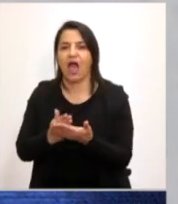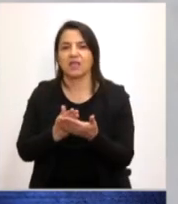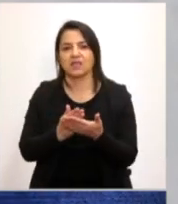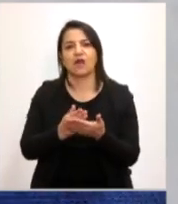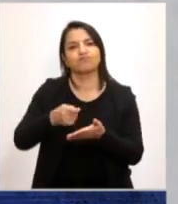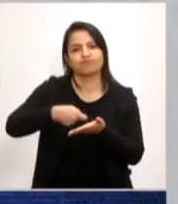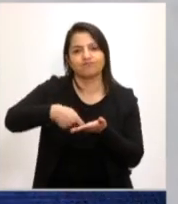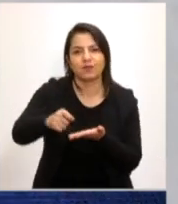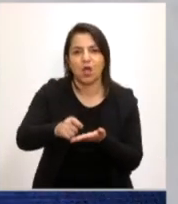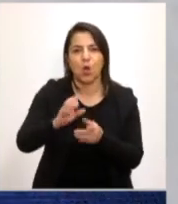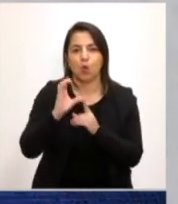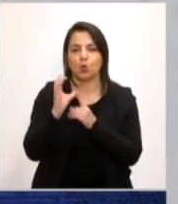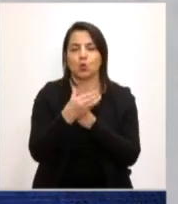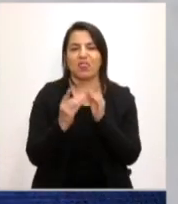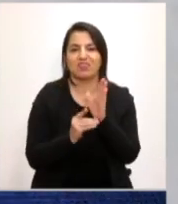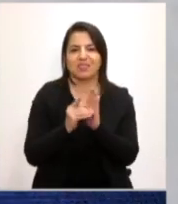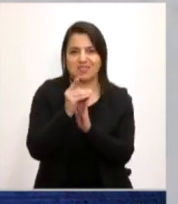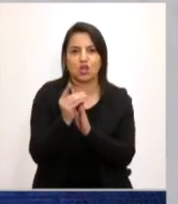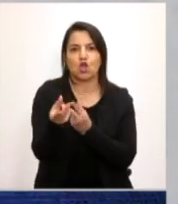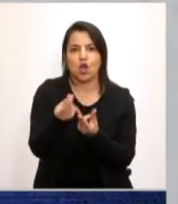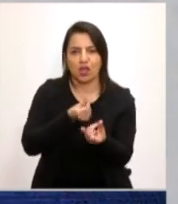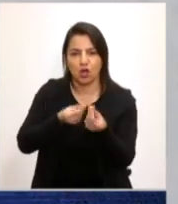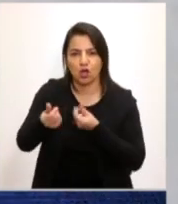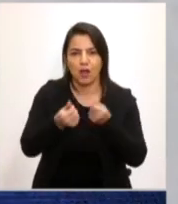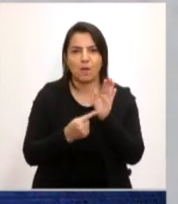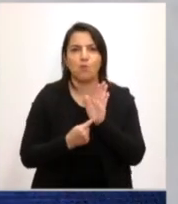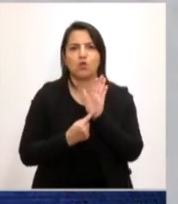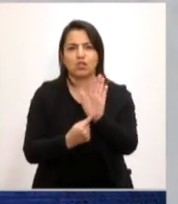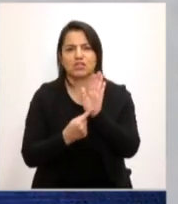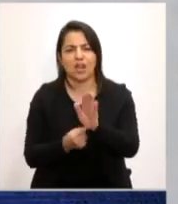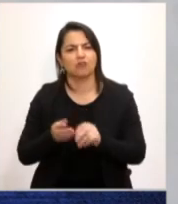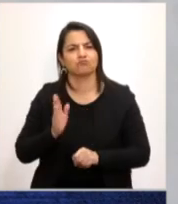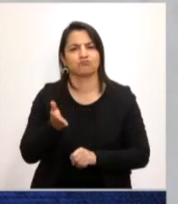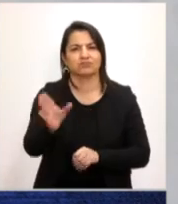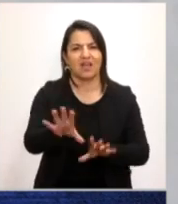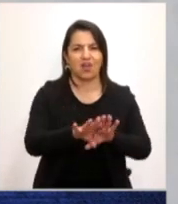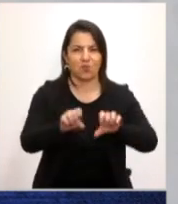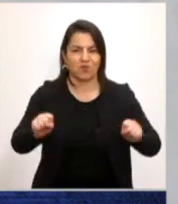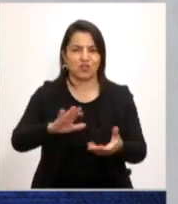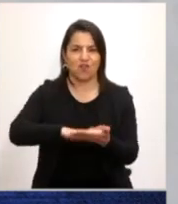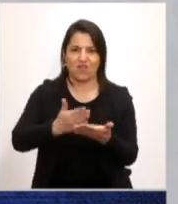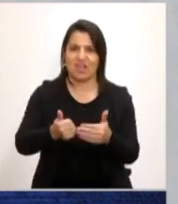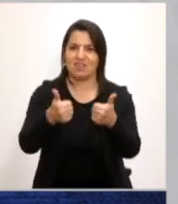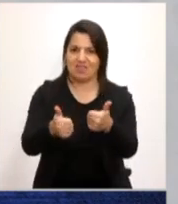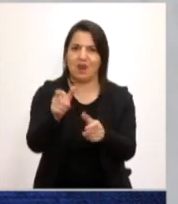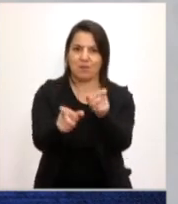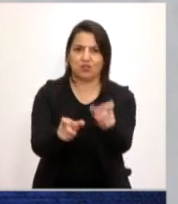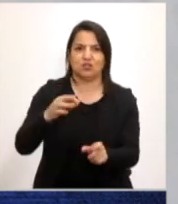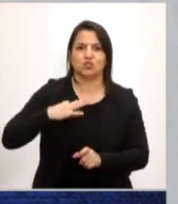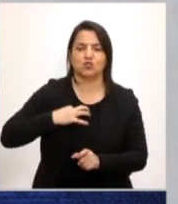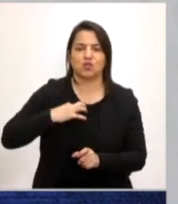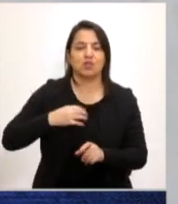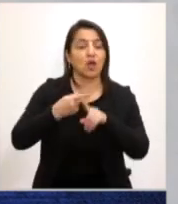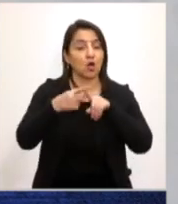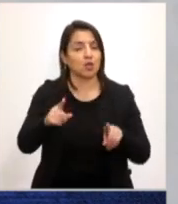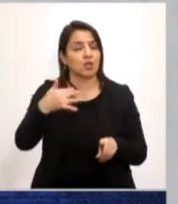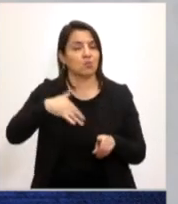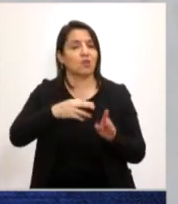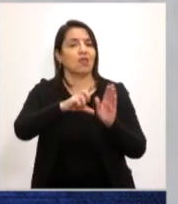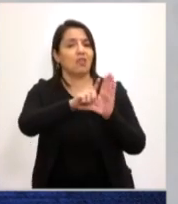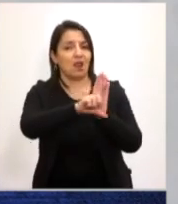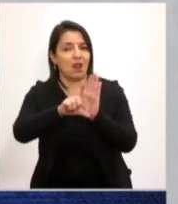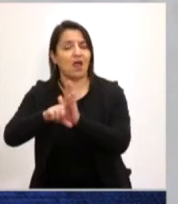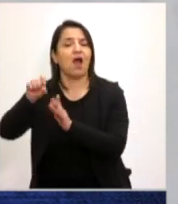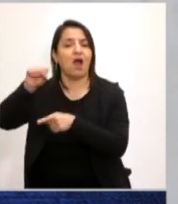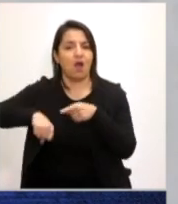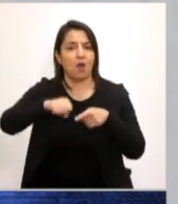cultural y el desarrollo económico, mostrando un constante compromiso con el bienestar de la ciudadanía. Otras importantes leyes aprobadas que